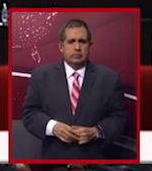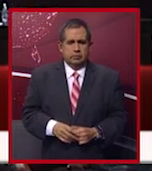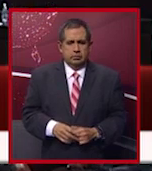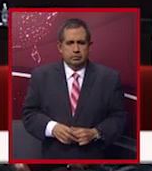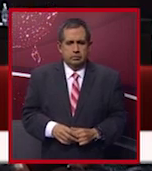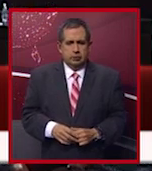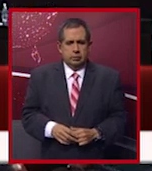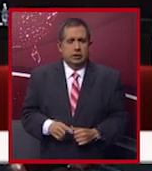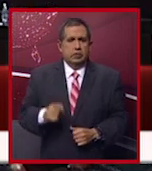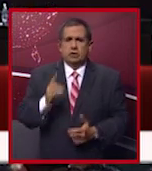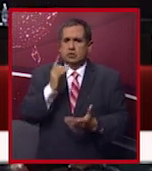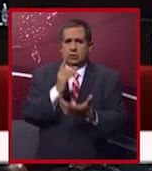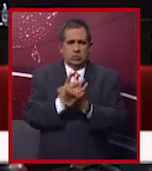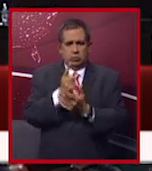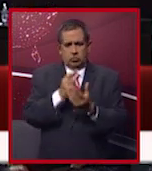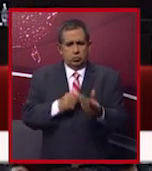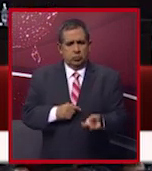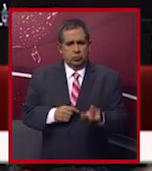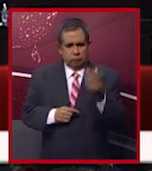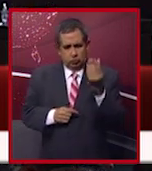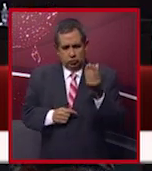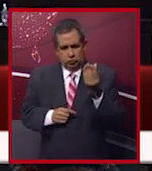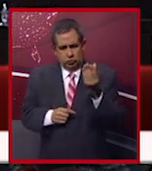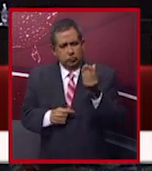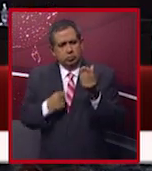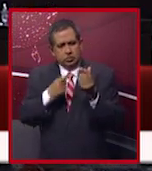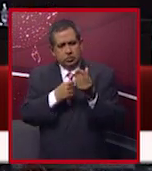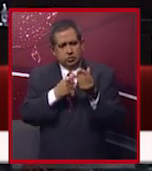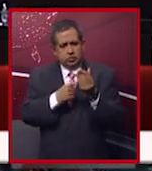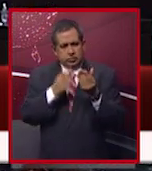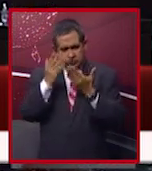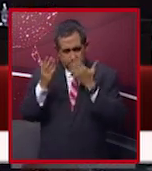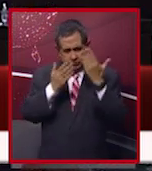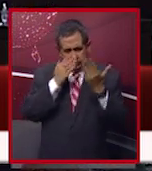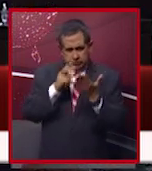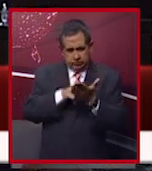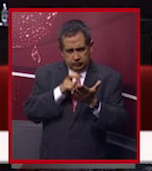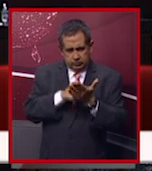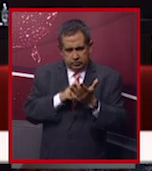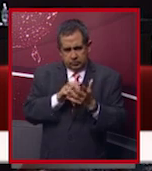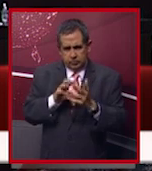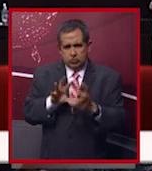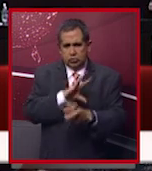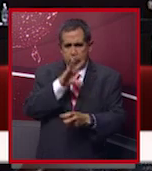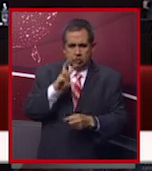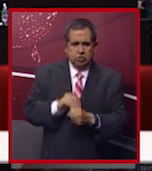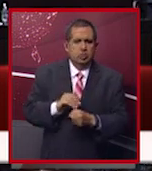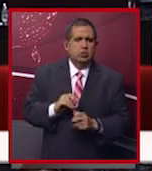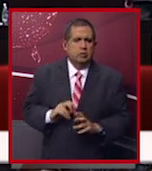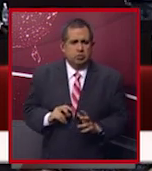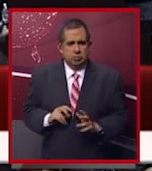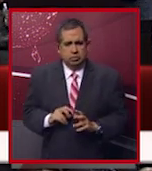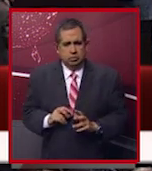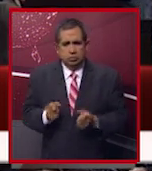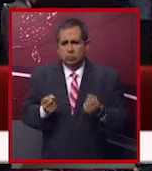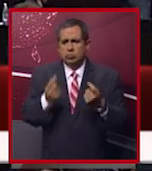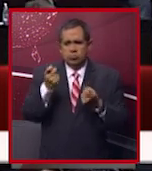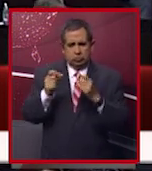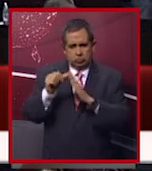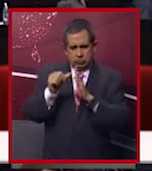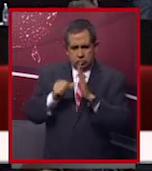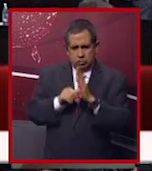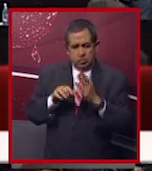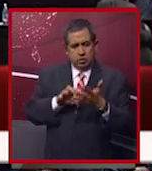Es un solo dictamen que se está analizando de manera integral. Muchos